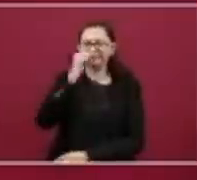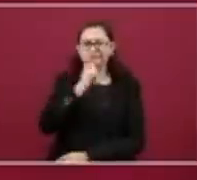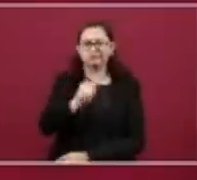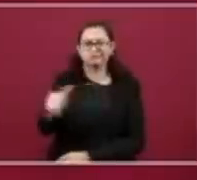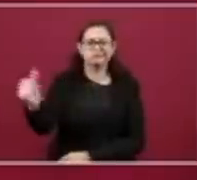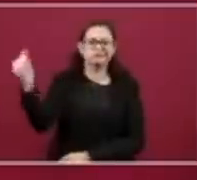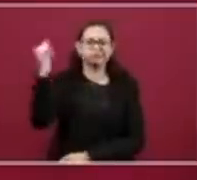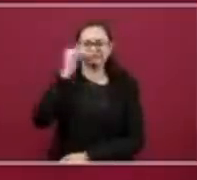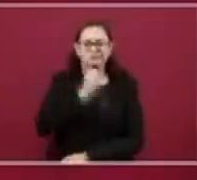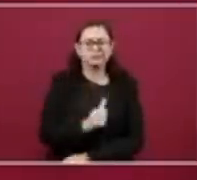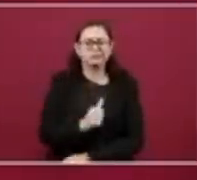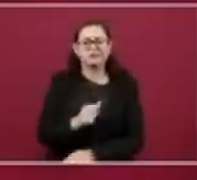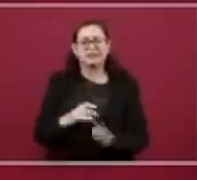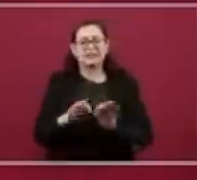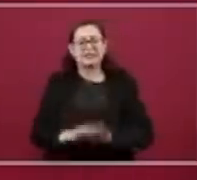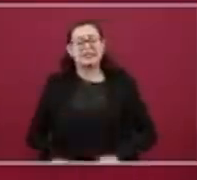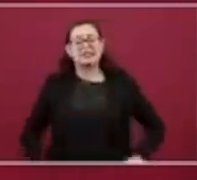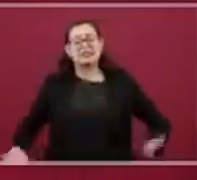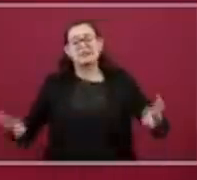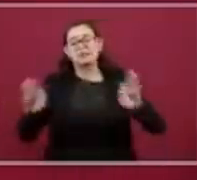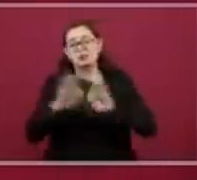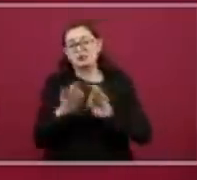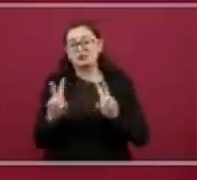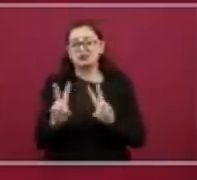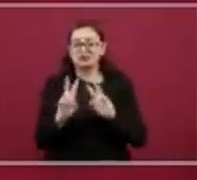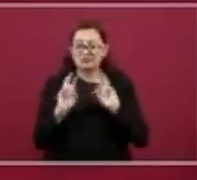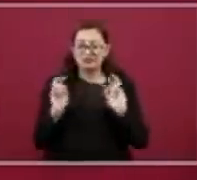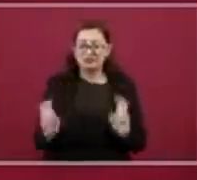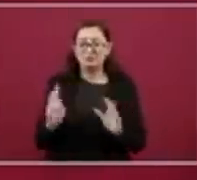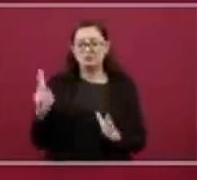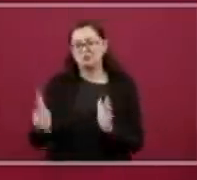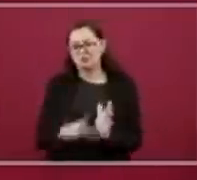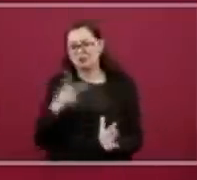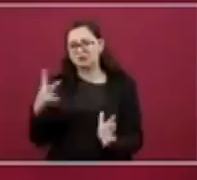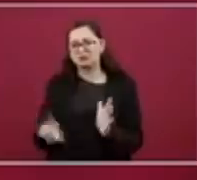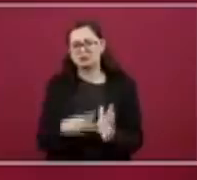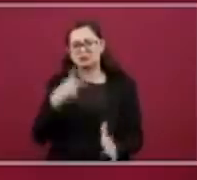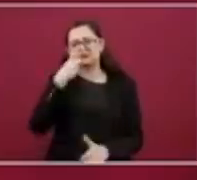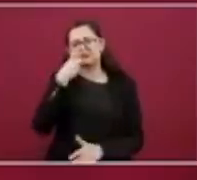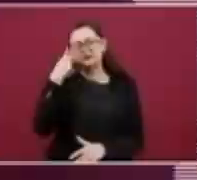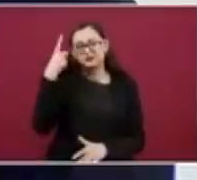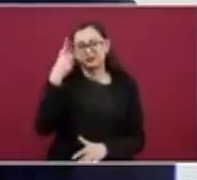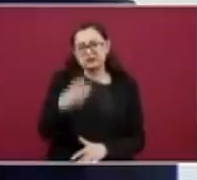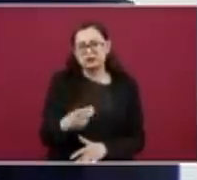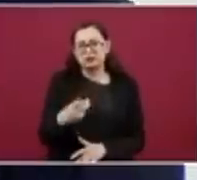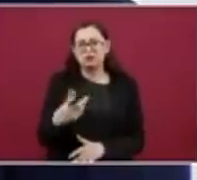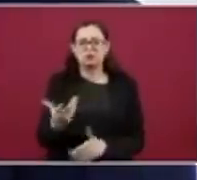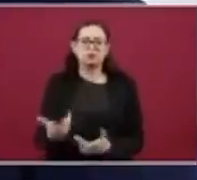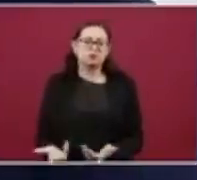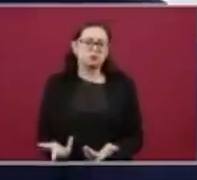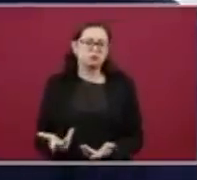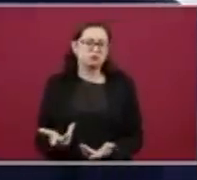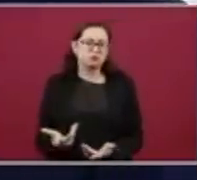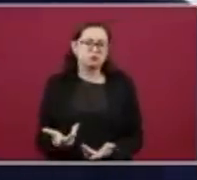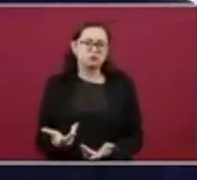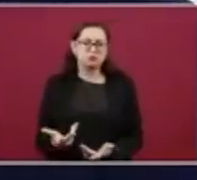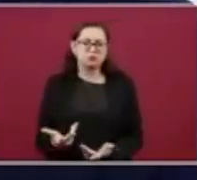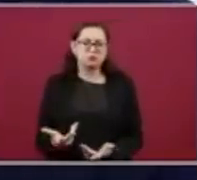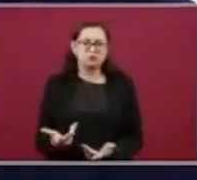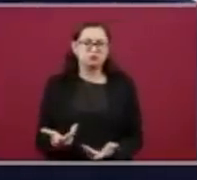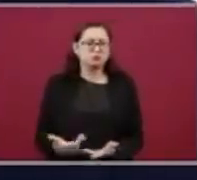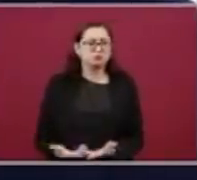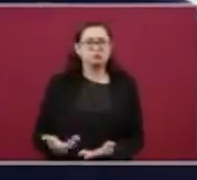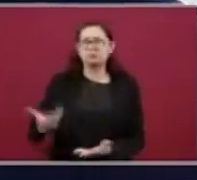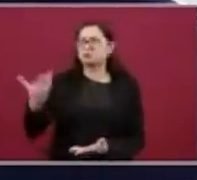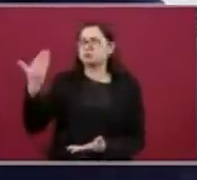Si hay algo importante, lo he dicho en otras ocasiones, lo repito, en estos tiempos, es que como nunca en la historia